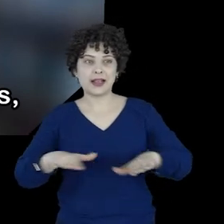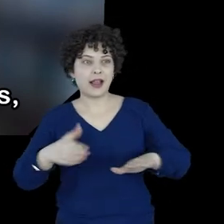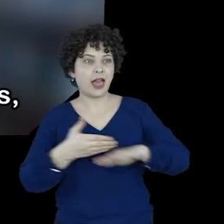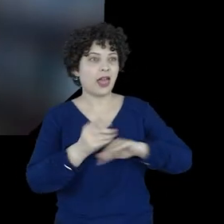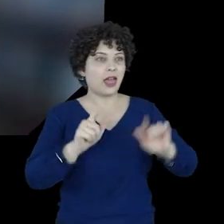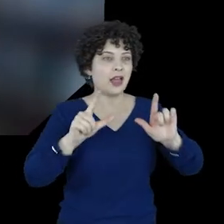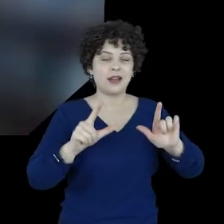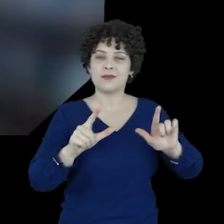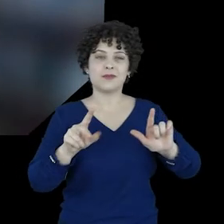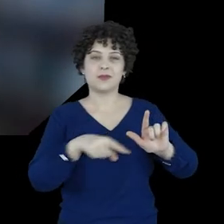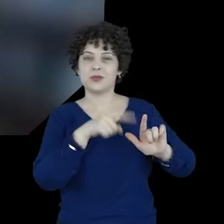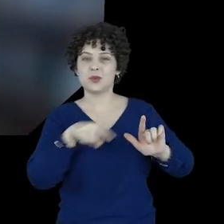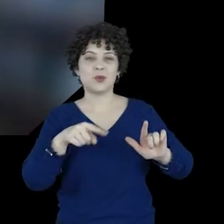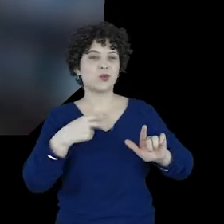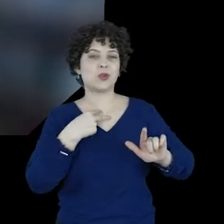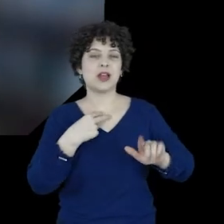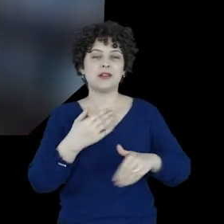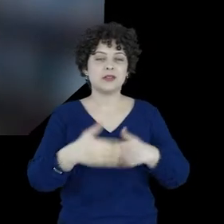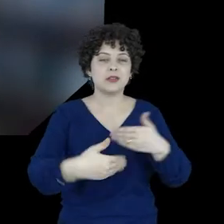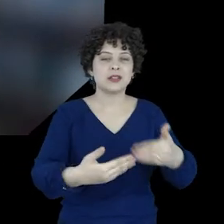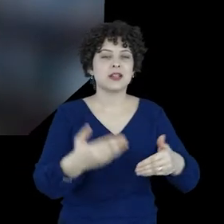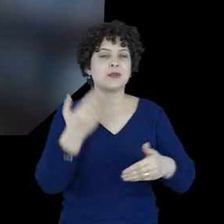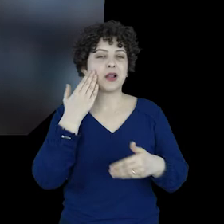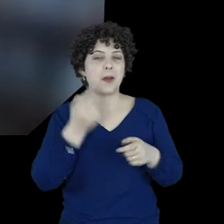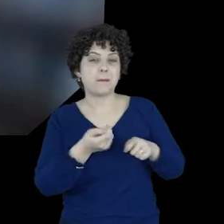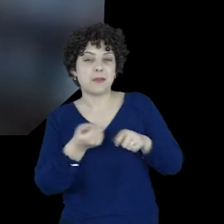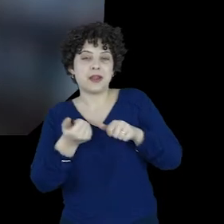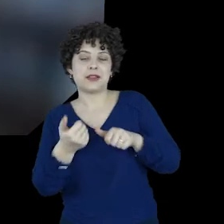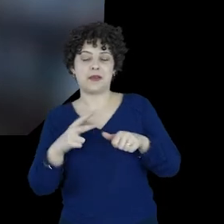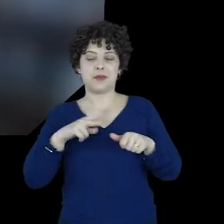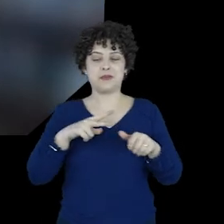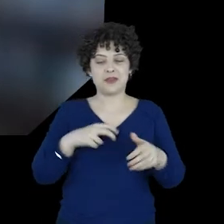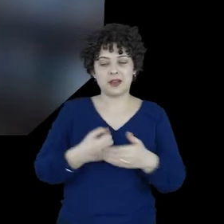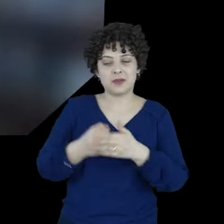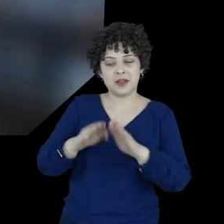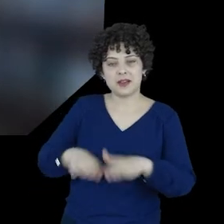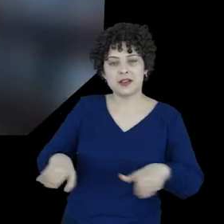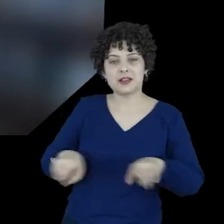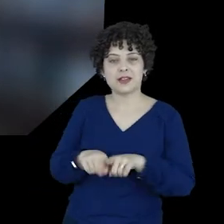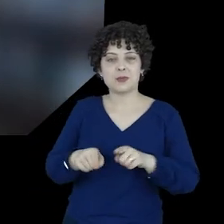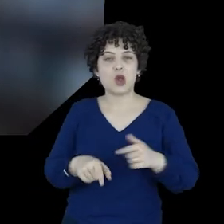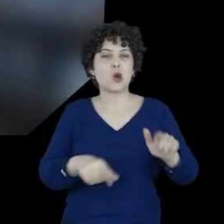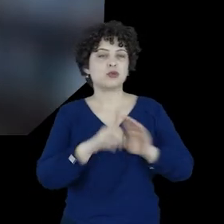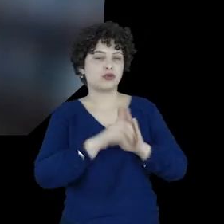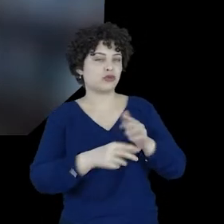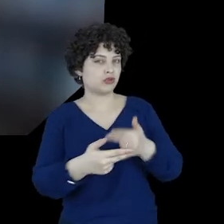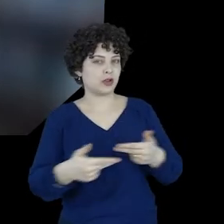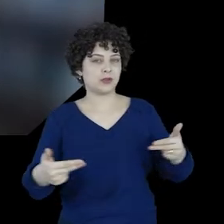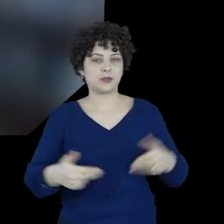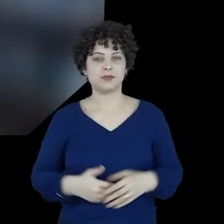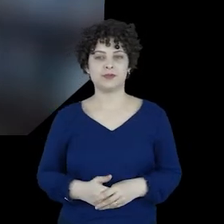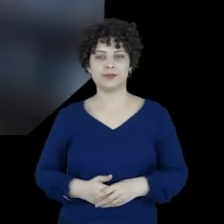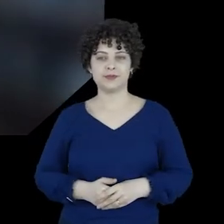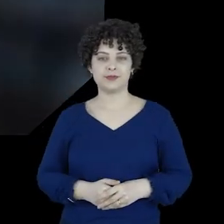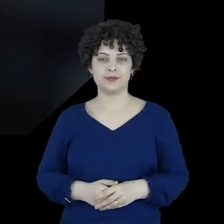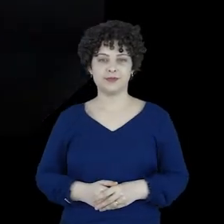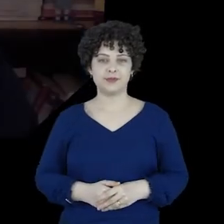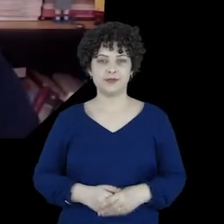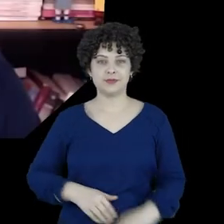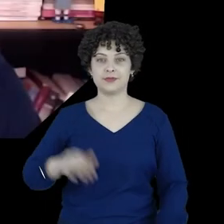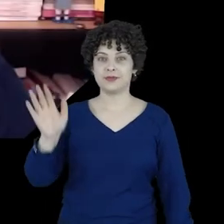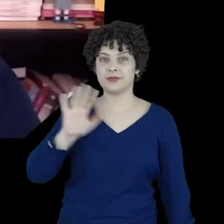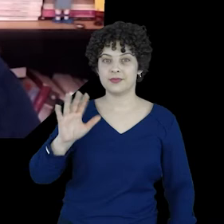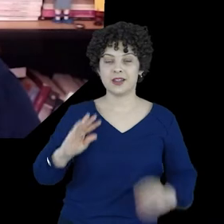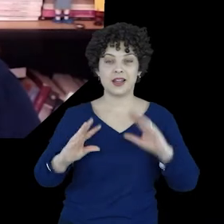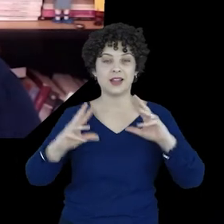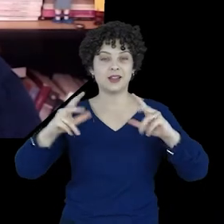accessible to children. And time will also tell what the real benefits are to children's privacy and other rights. Hola a